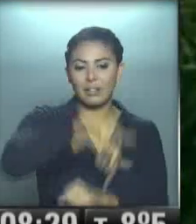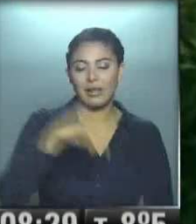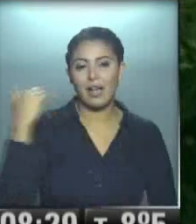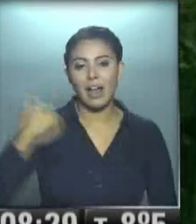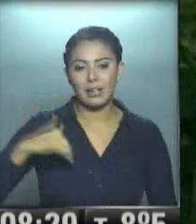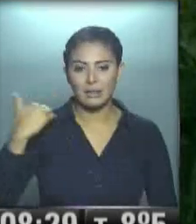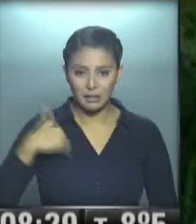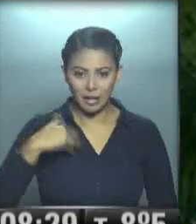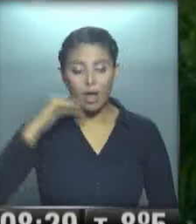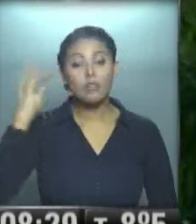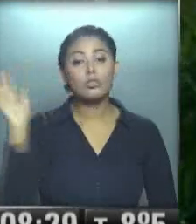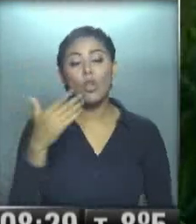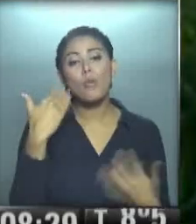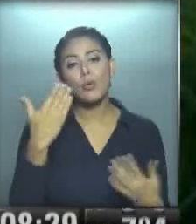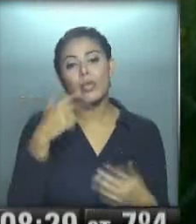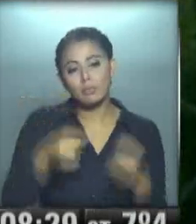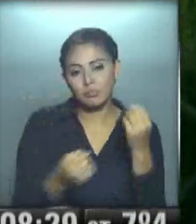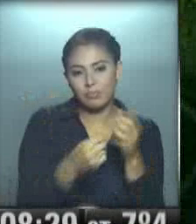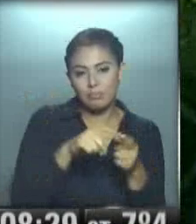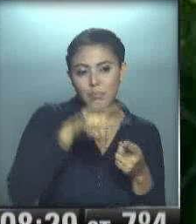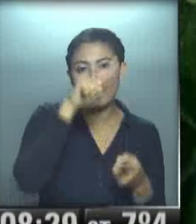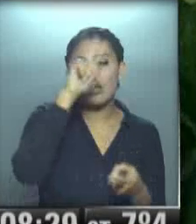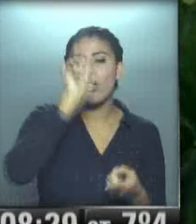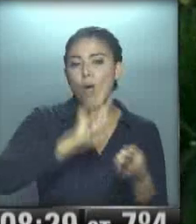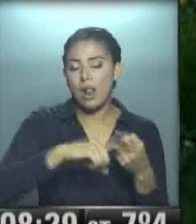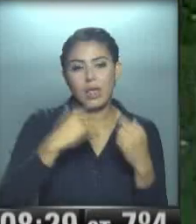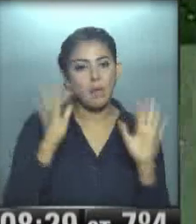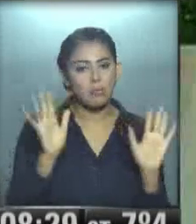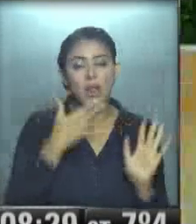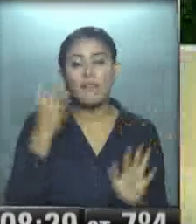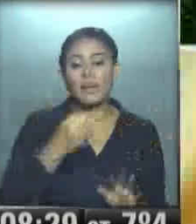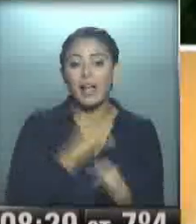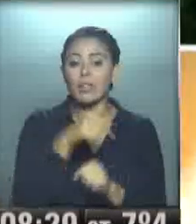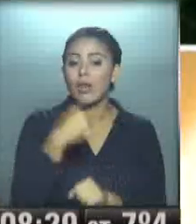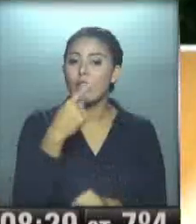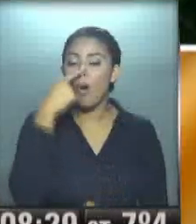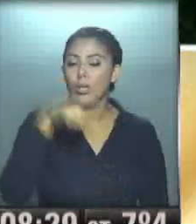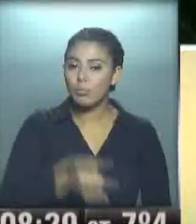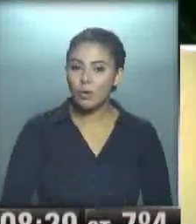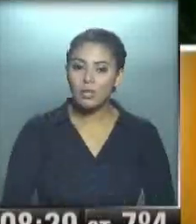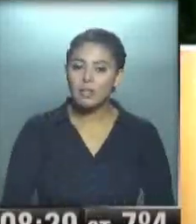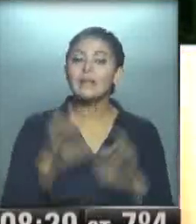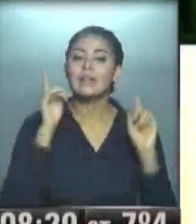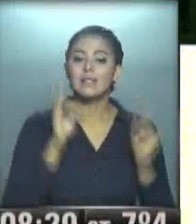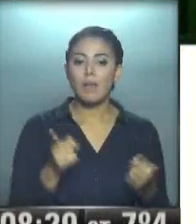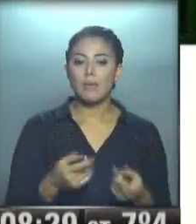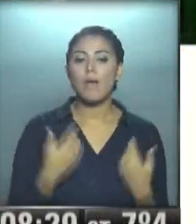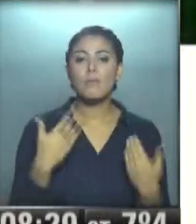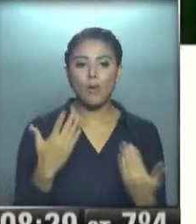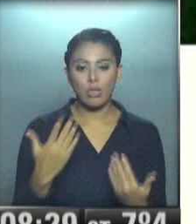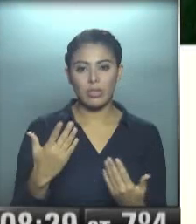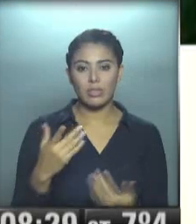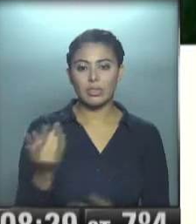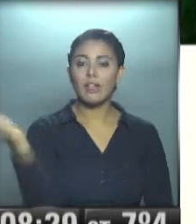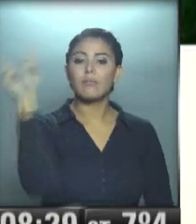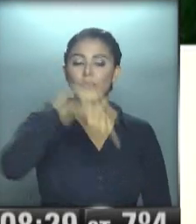República Argentina todo esto puede tomarnos la mañana todo el día Lo cierto es que no se descarta y ya digo esto por último que también sean repatriados